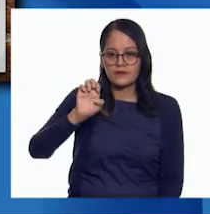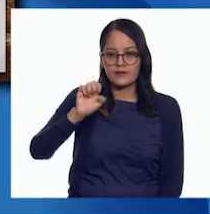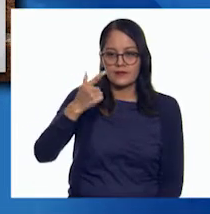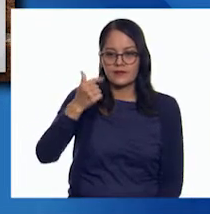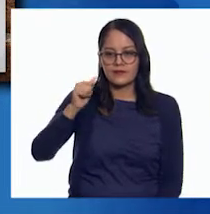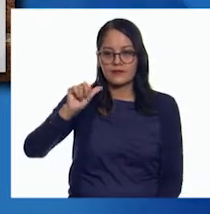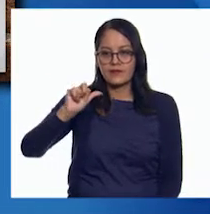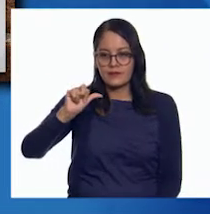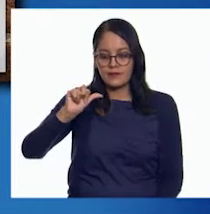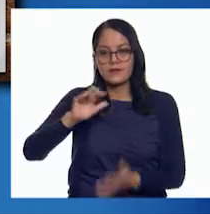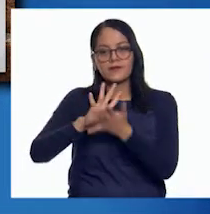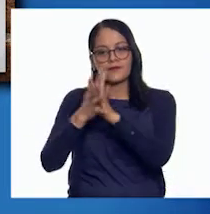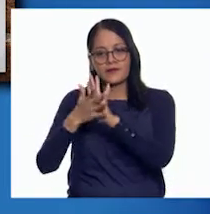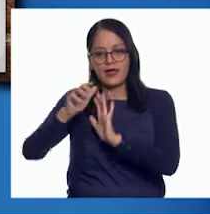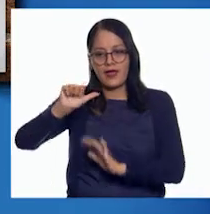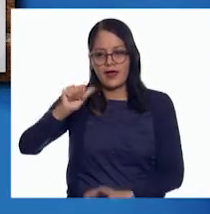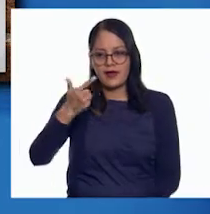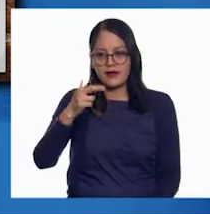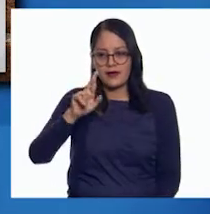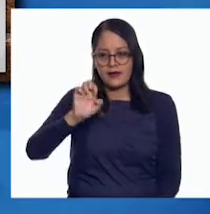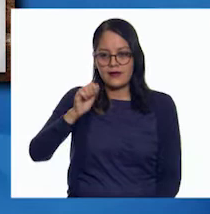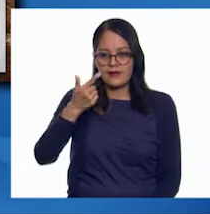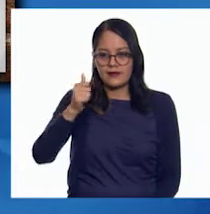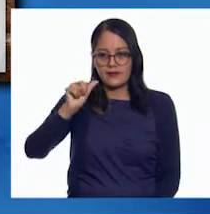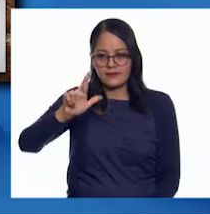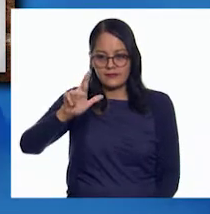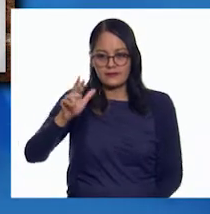Eso. 4. Revuelve.